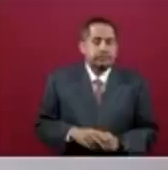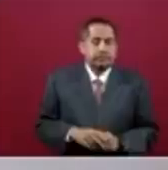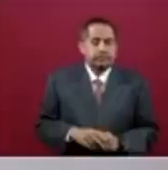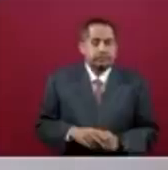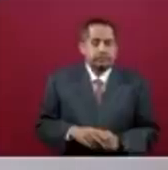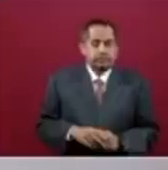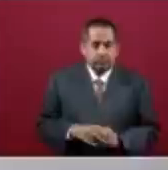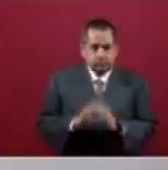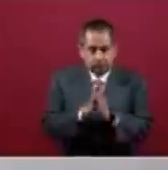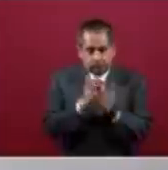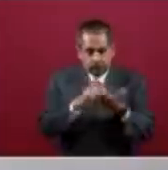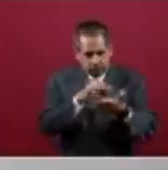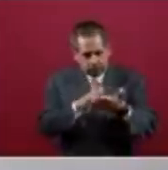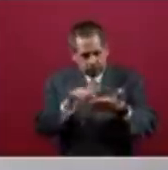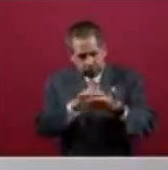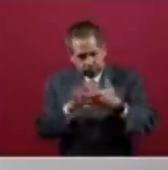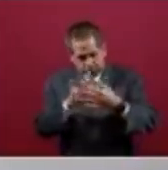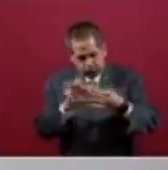un libro de texto,